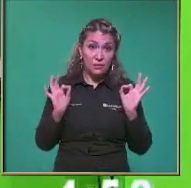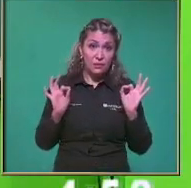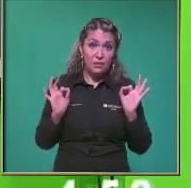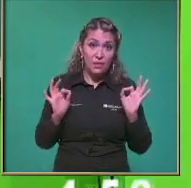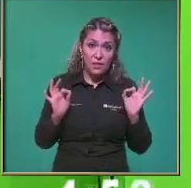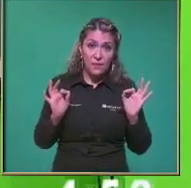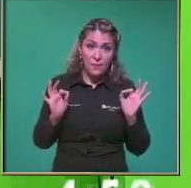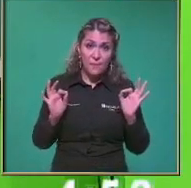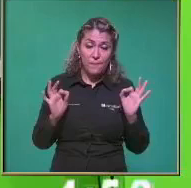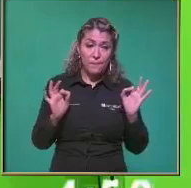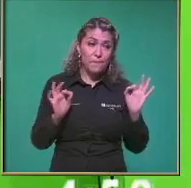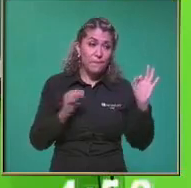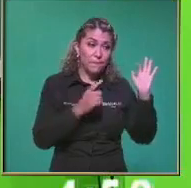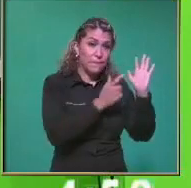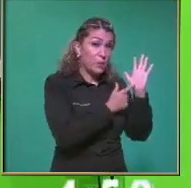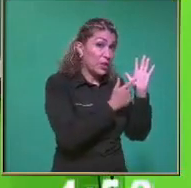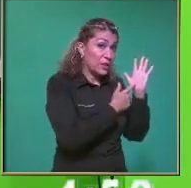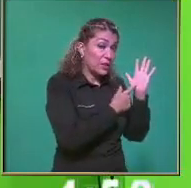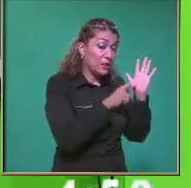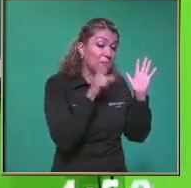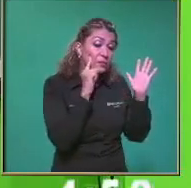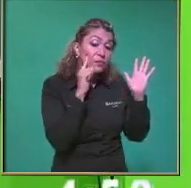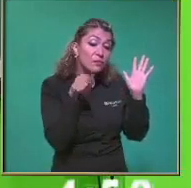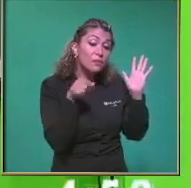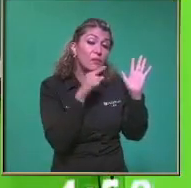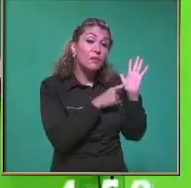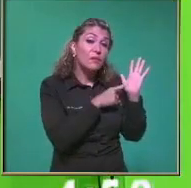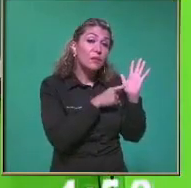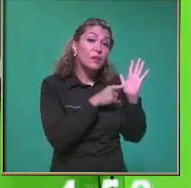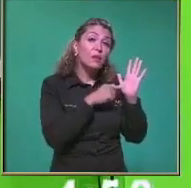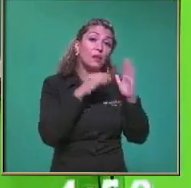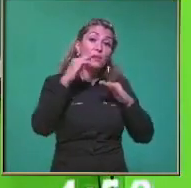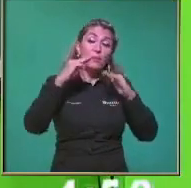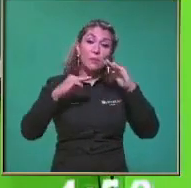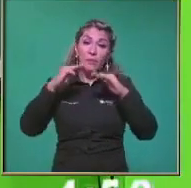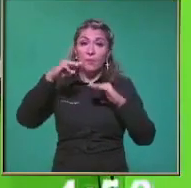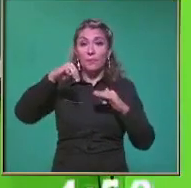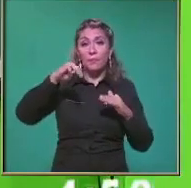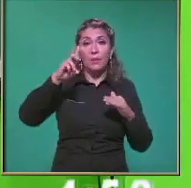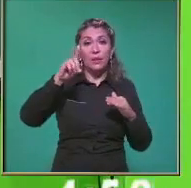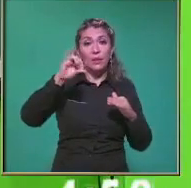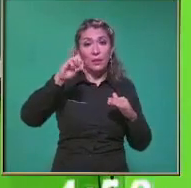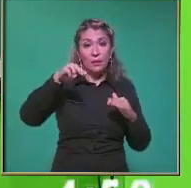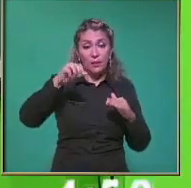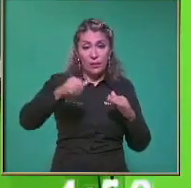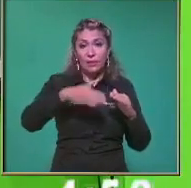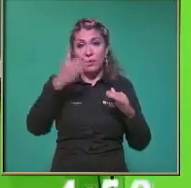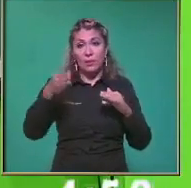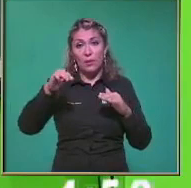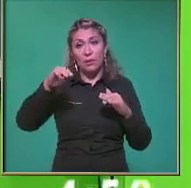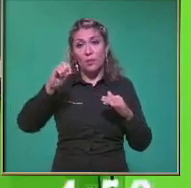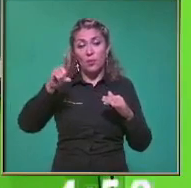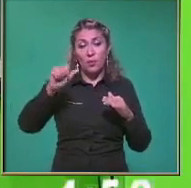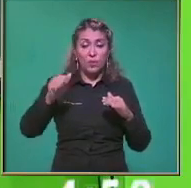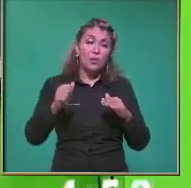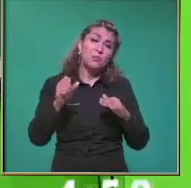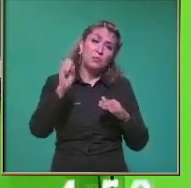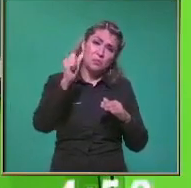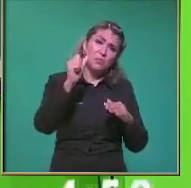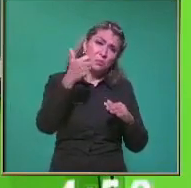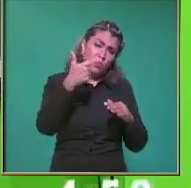Si yo tomo como referencia la mediana o la moda, entonces se vacunarían los de 67 hacia